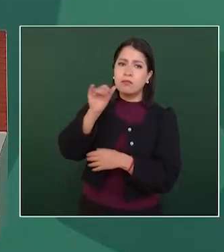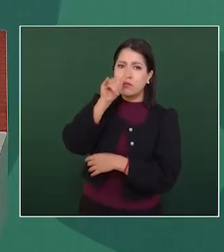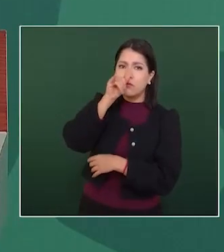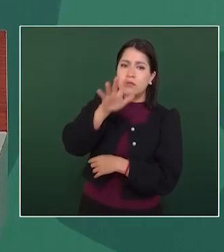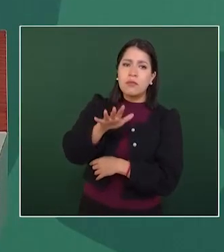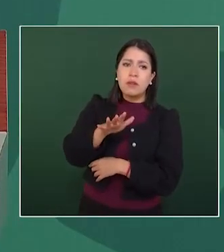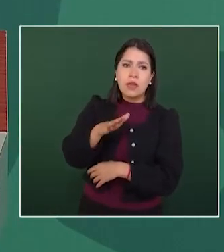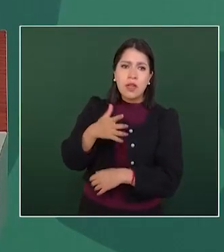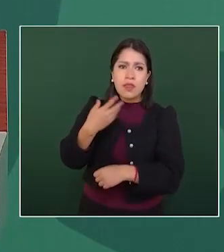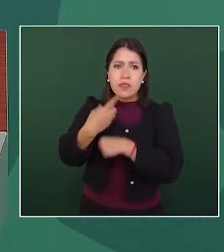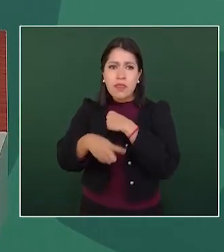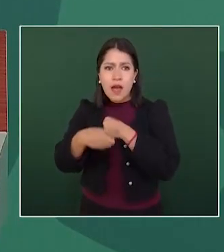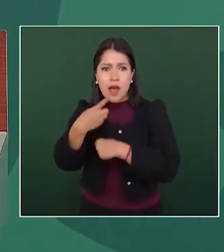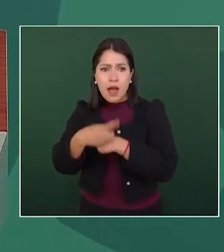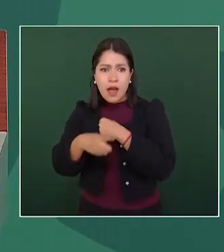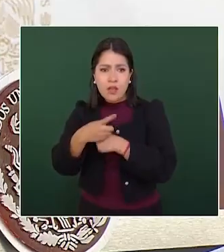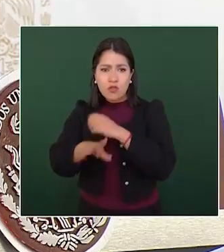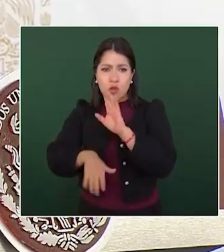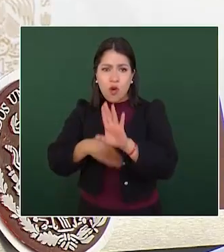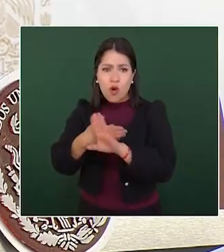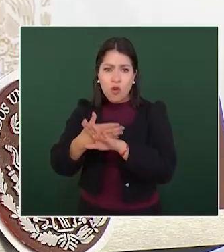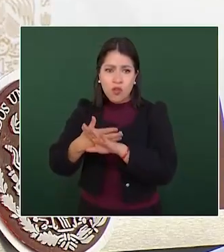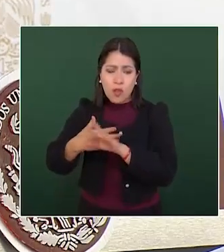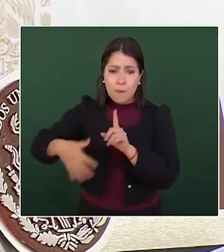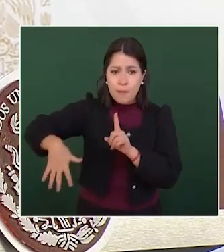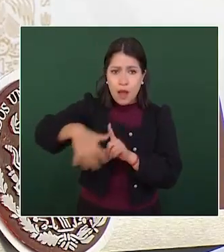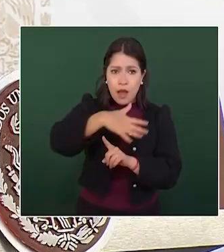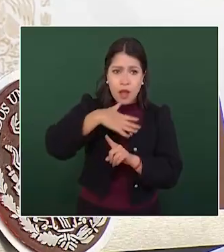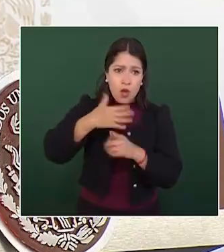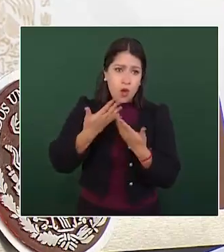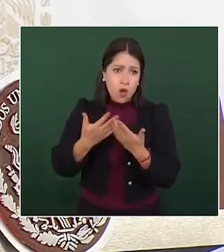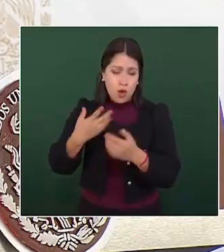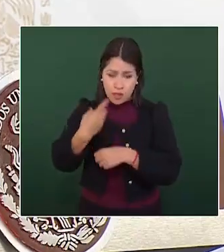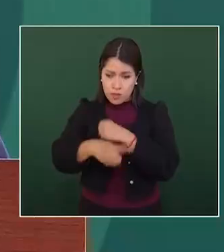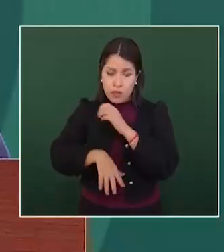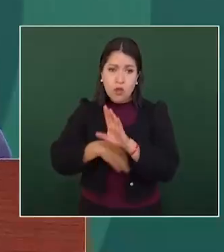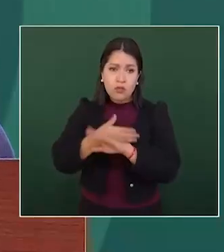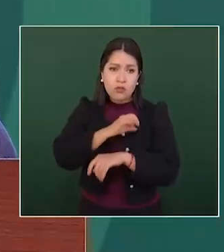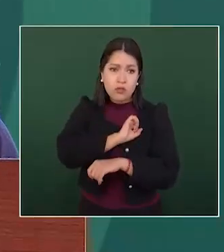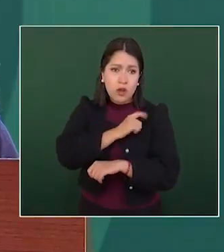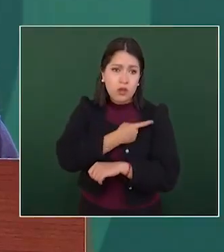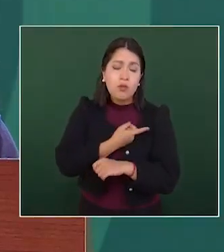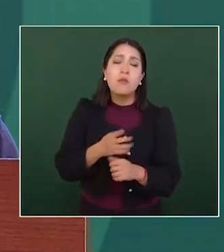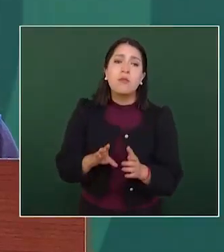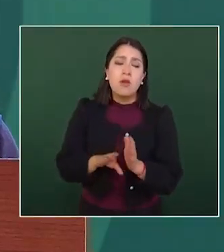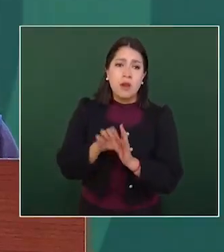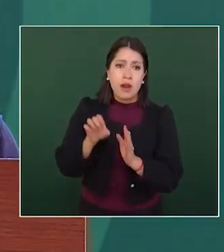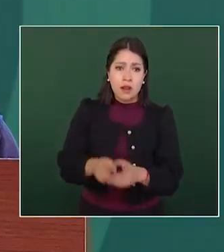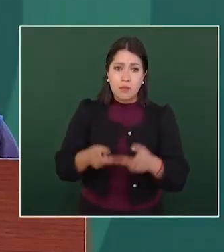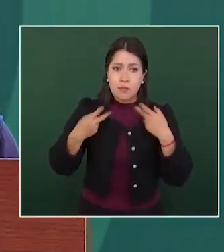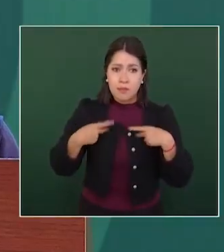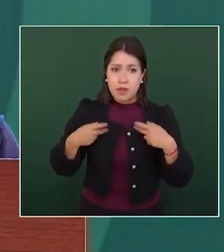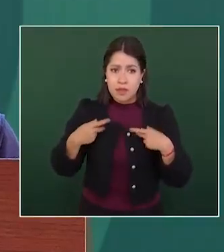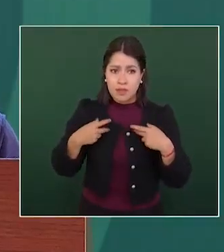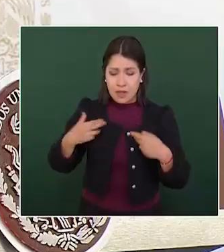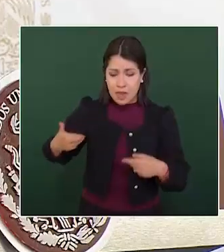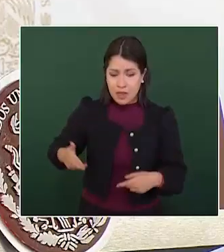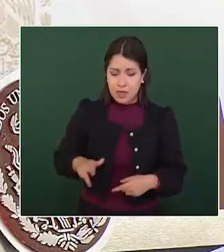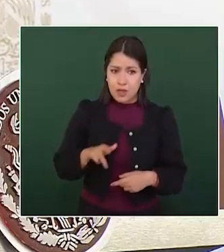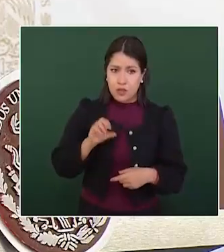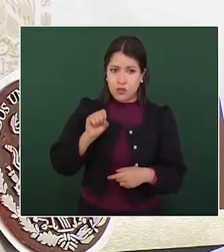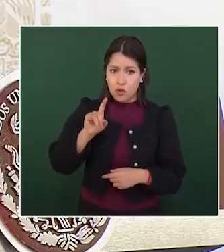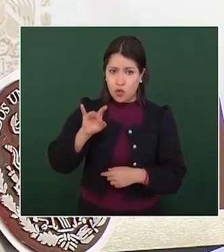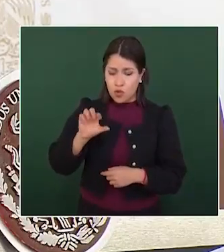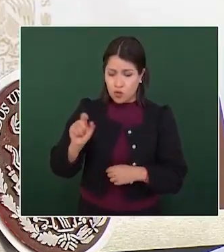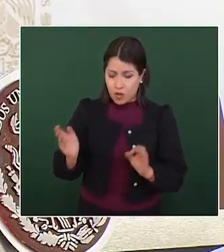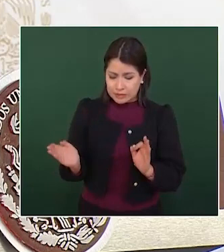daños ambientales y hasta de salud, como es el caso de la población que vive a lo largo del río Sonora.